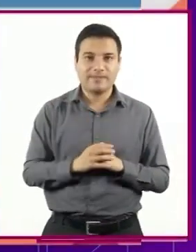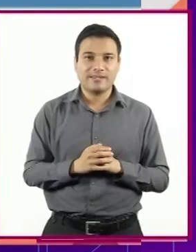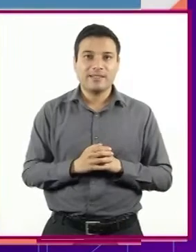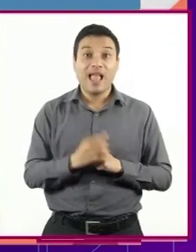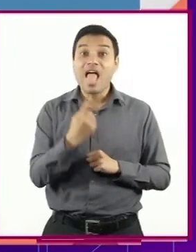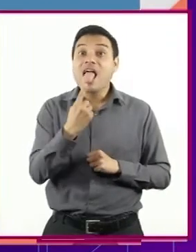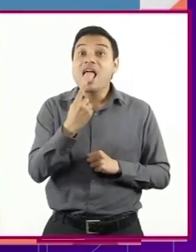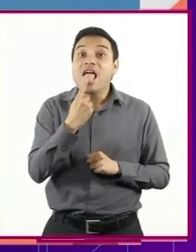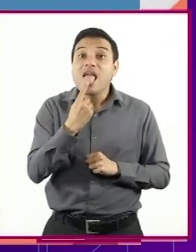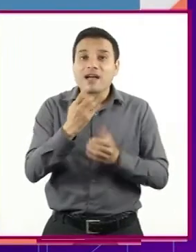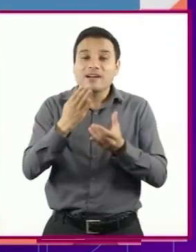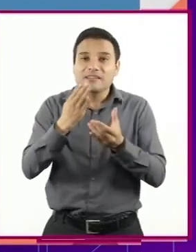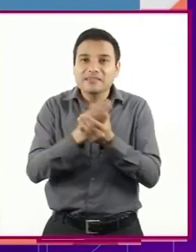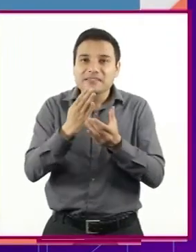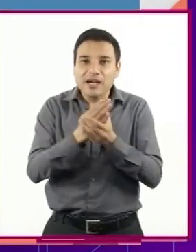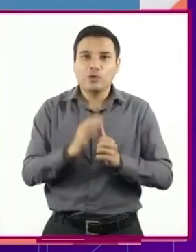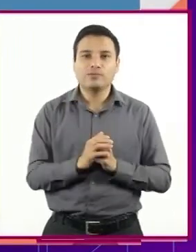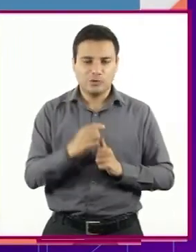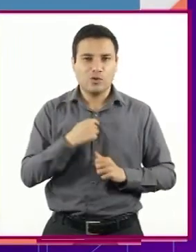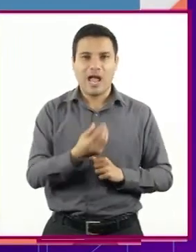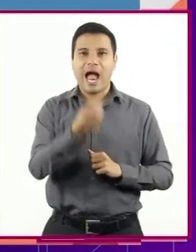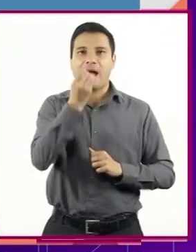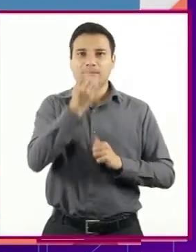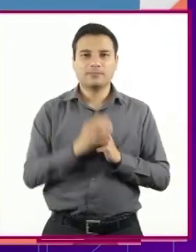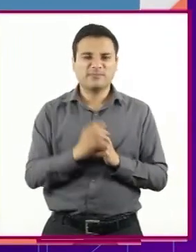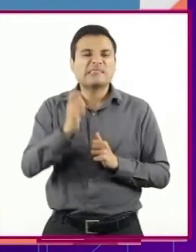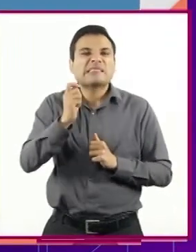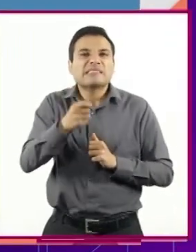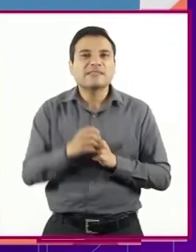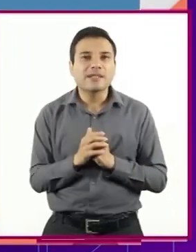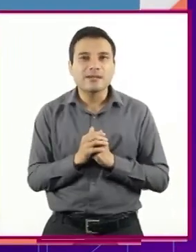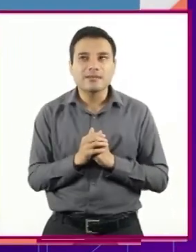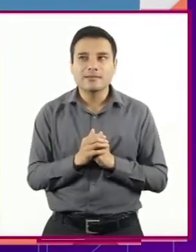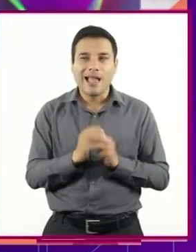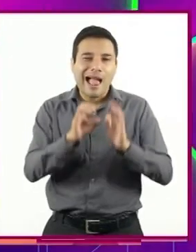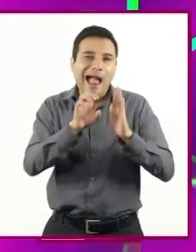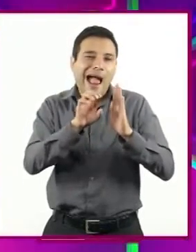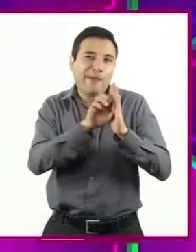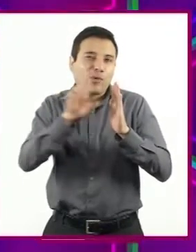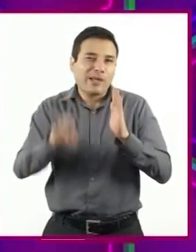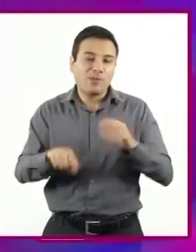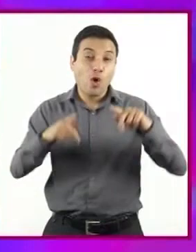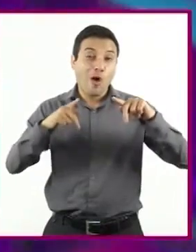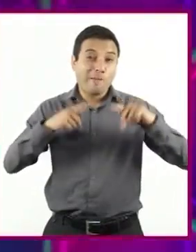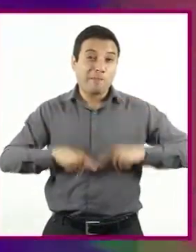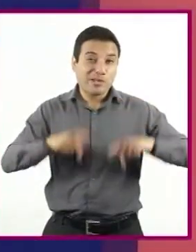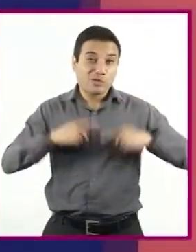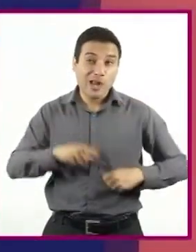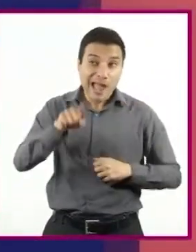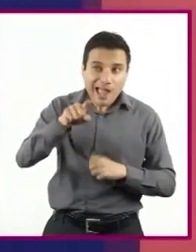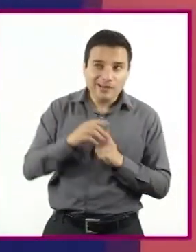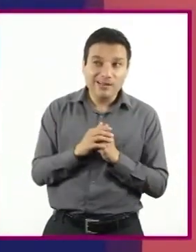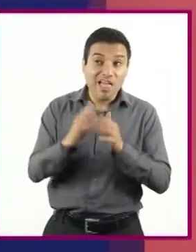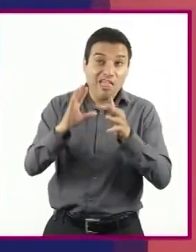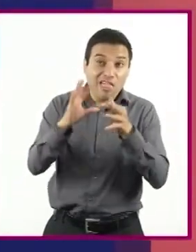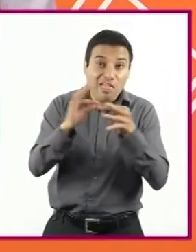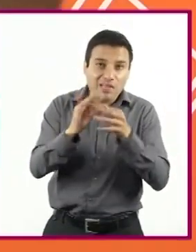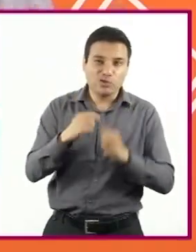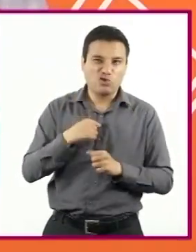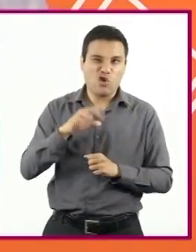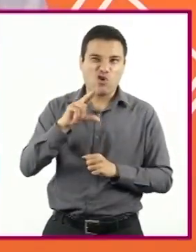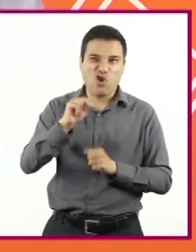taco. Para mí ese dicho se refiere a cuando ya no creemos o confiamos en algo que nos cuenta una